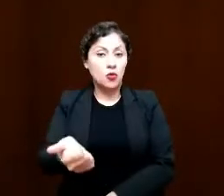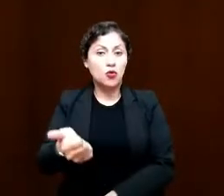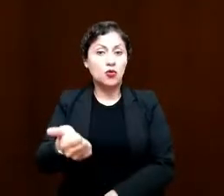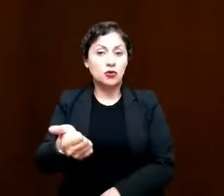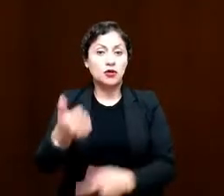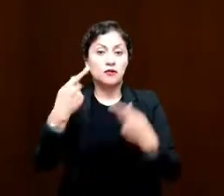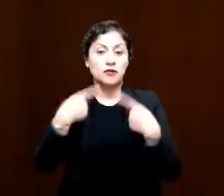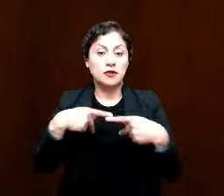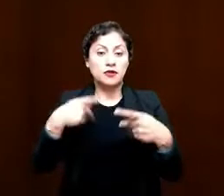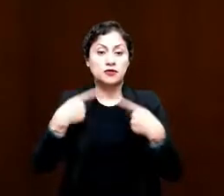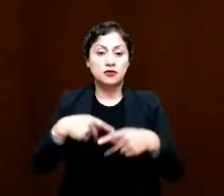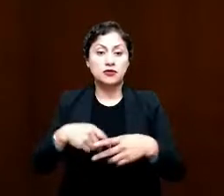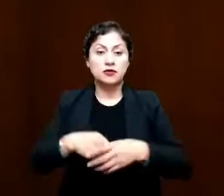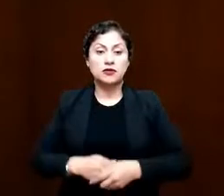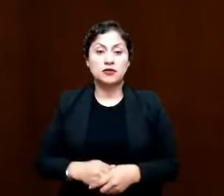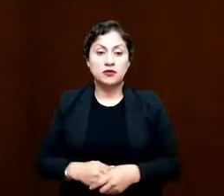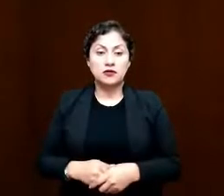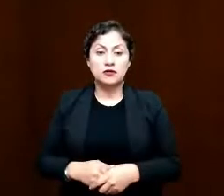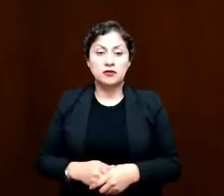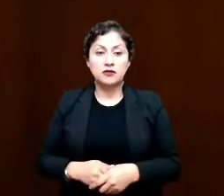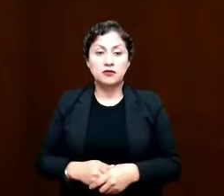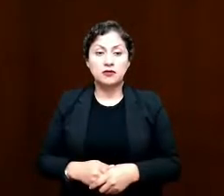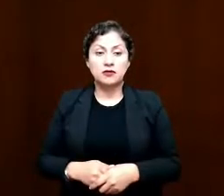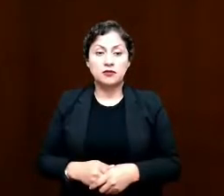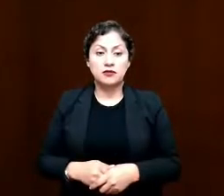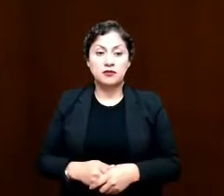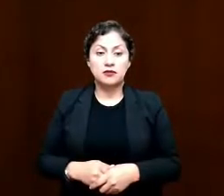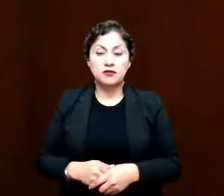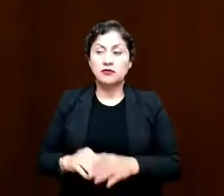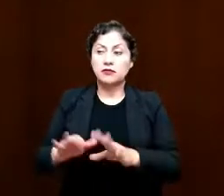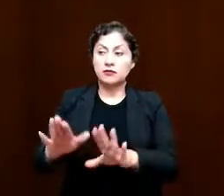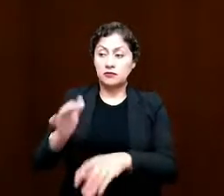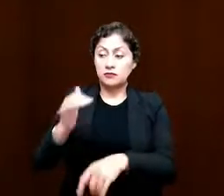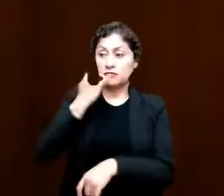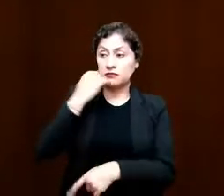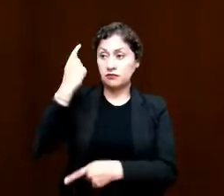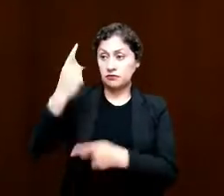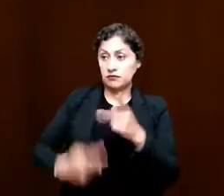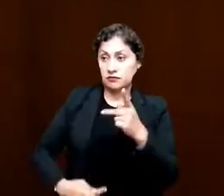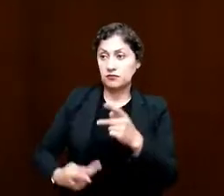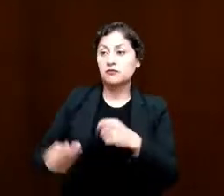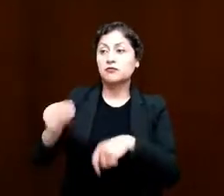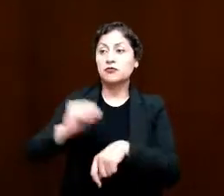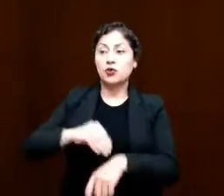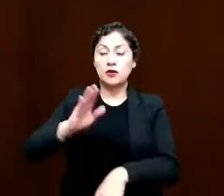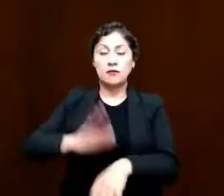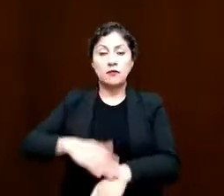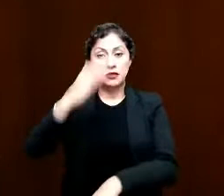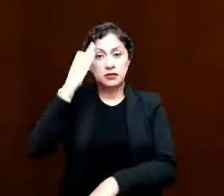diputada le pido que nada más me reponga tiempo por favor